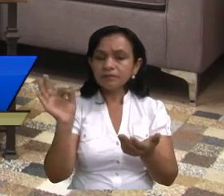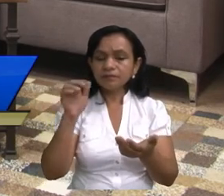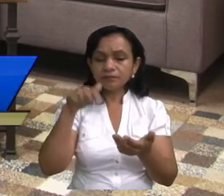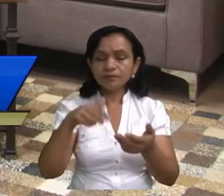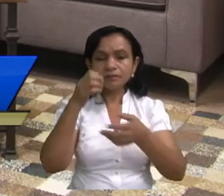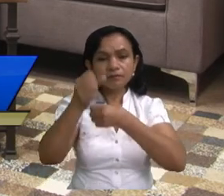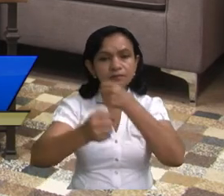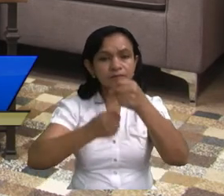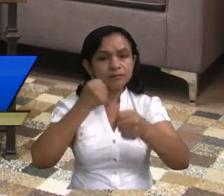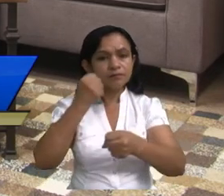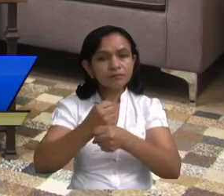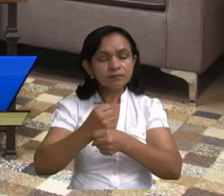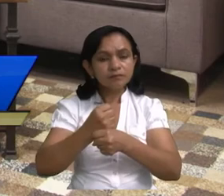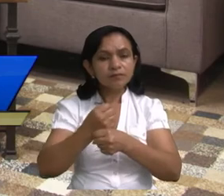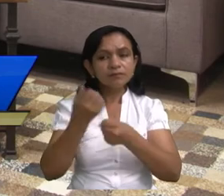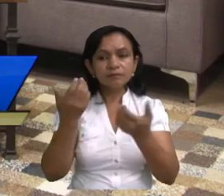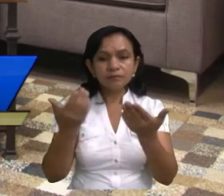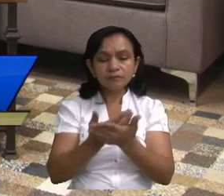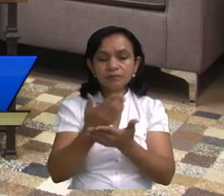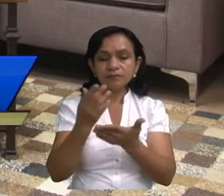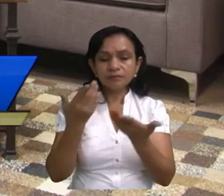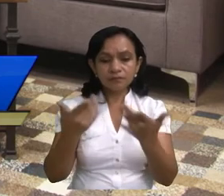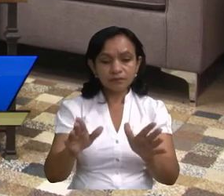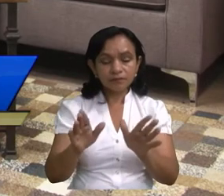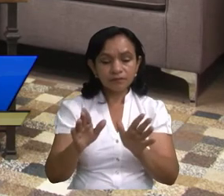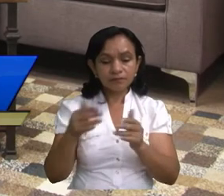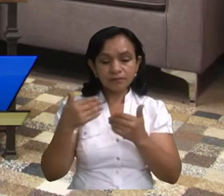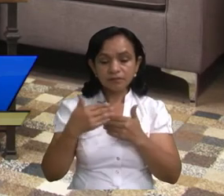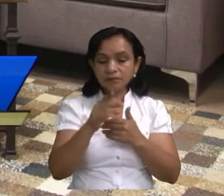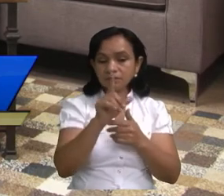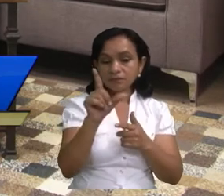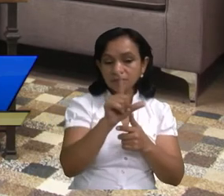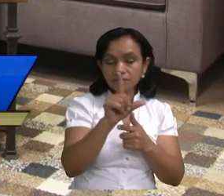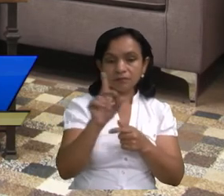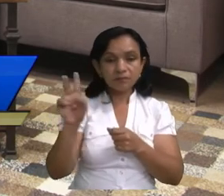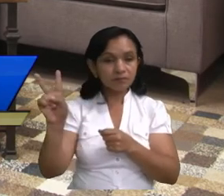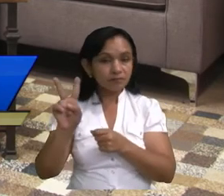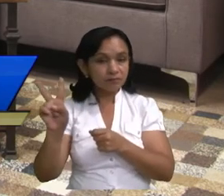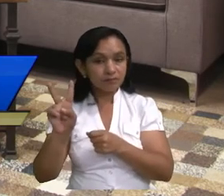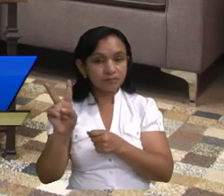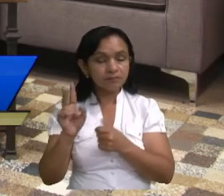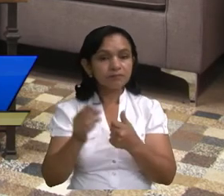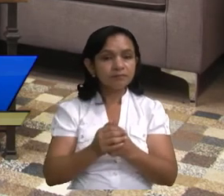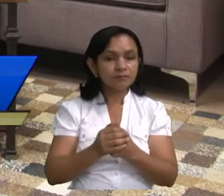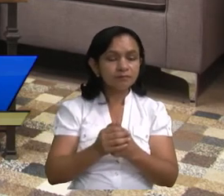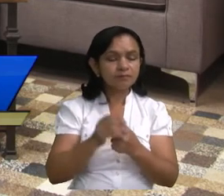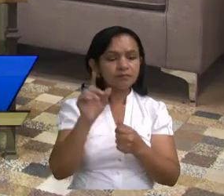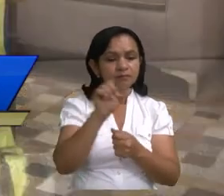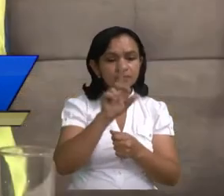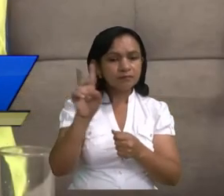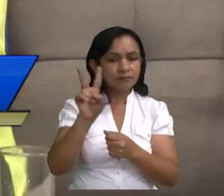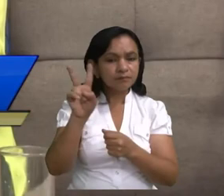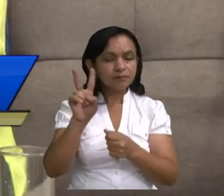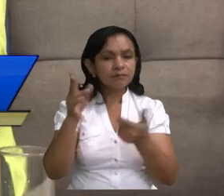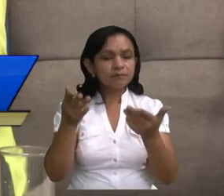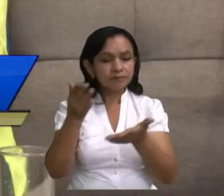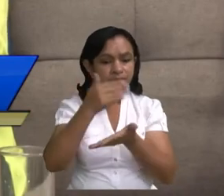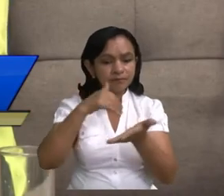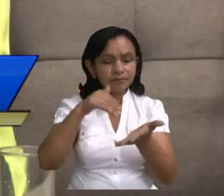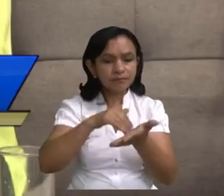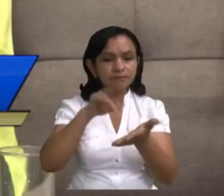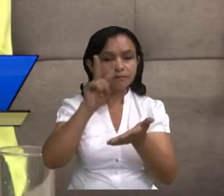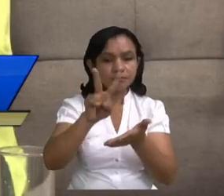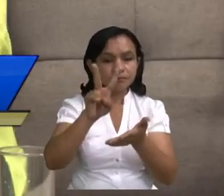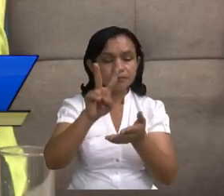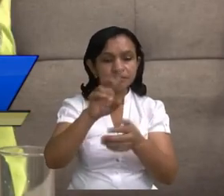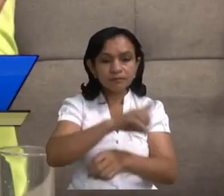año vamos ya con la modalidad regular, que la teníamos regular, pero los regulares los habíamos concentrado a, okay, dos